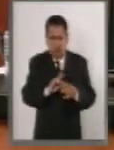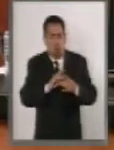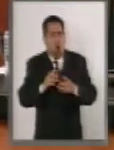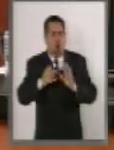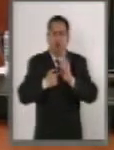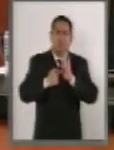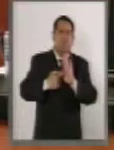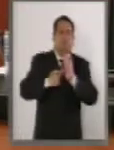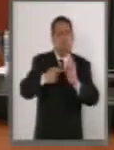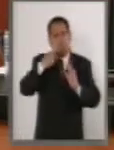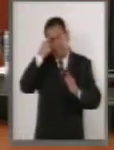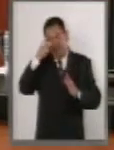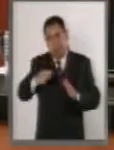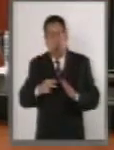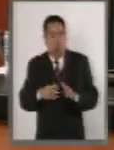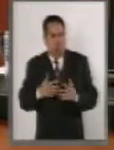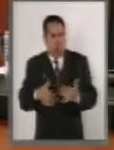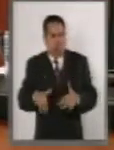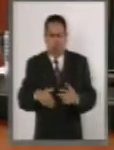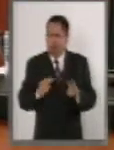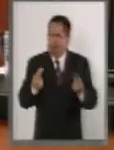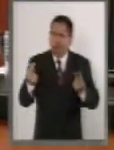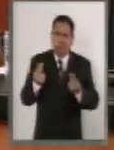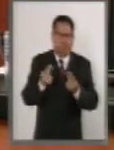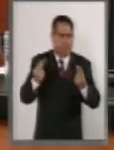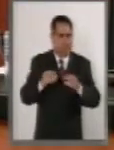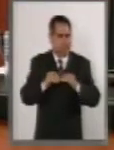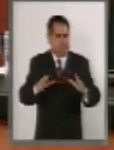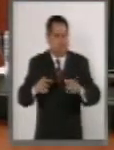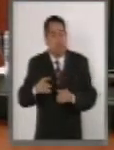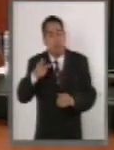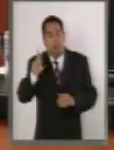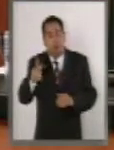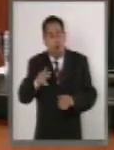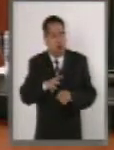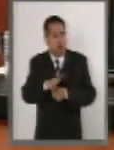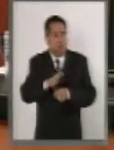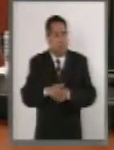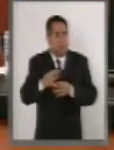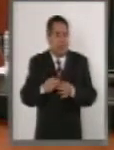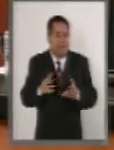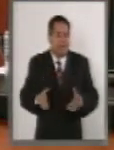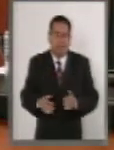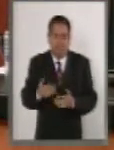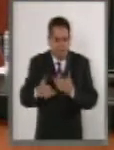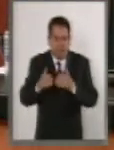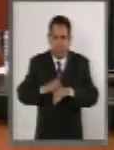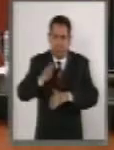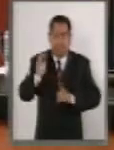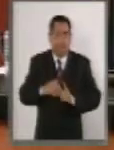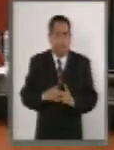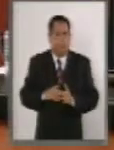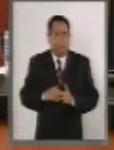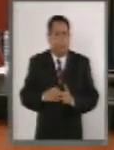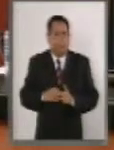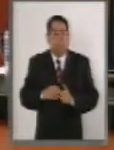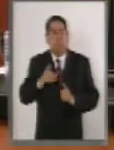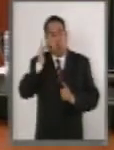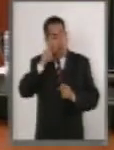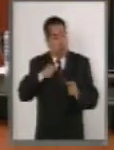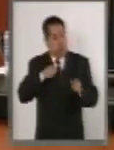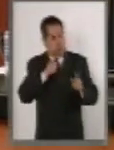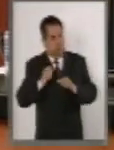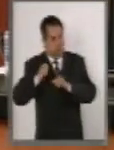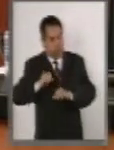imagen de México resultan indispensables, pero no son suficientes. Lo que esperamos hoy de los consulados